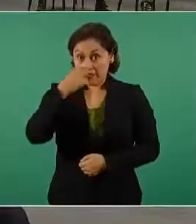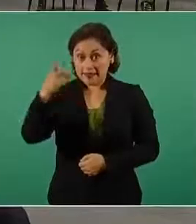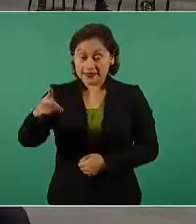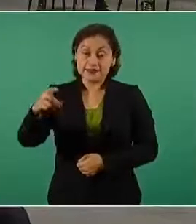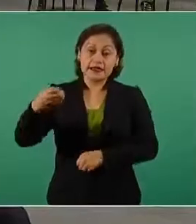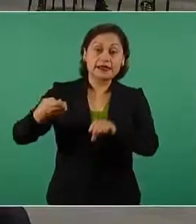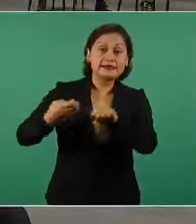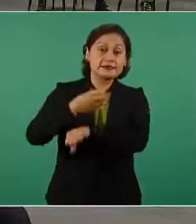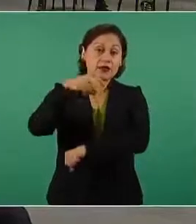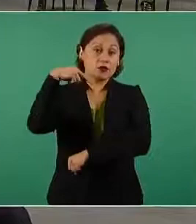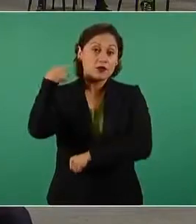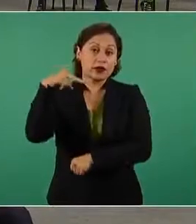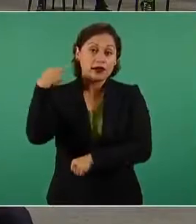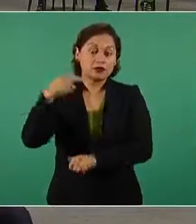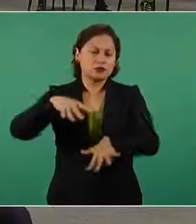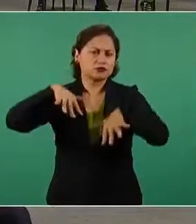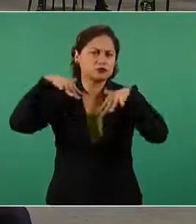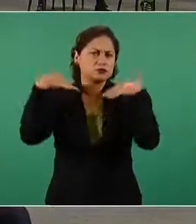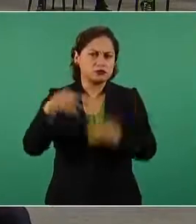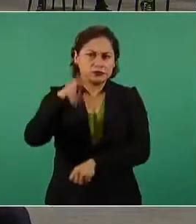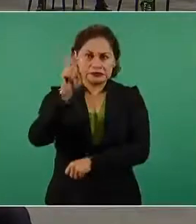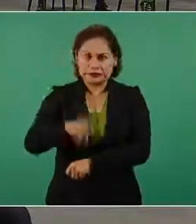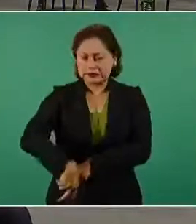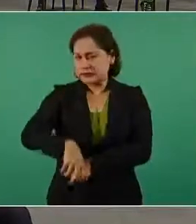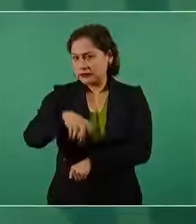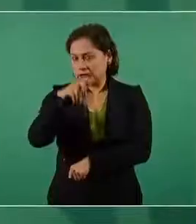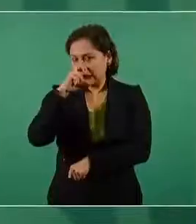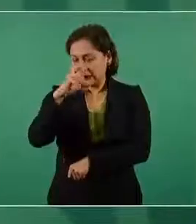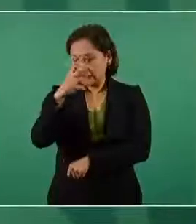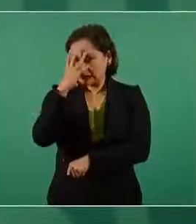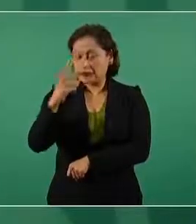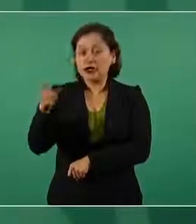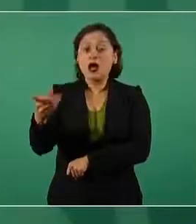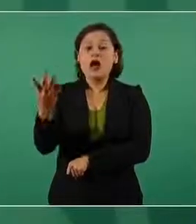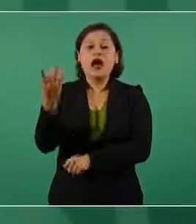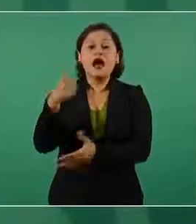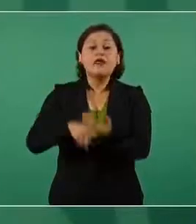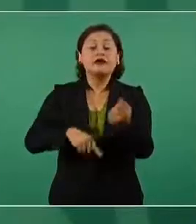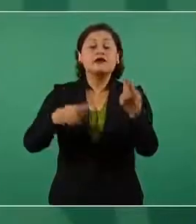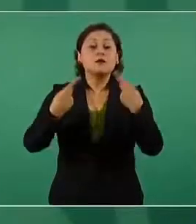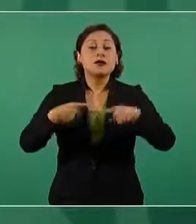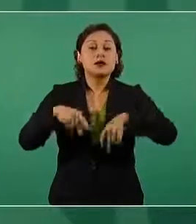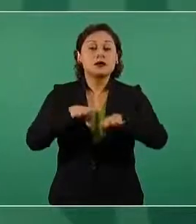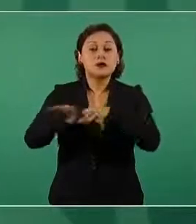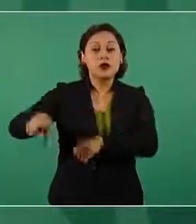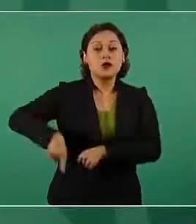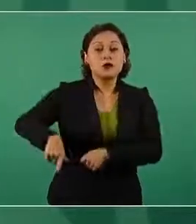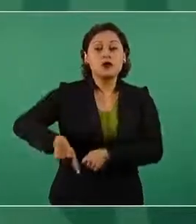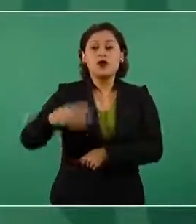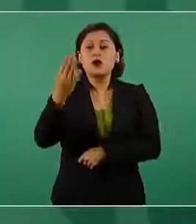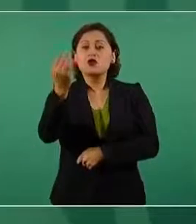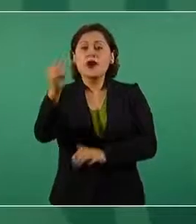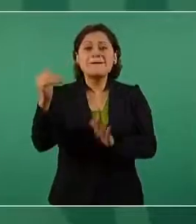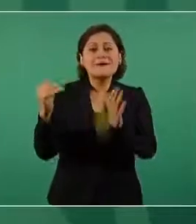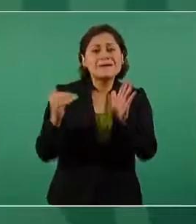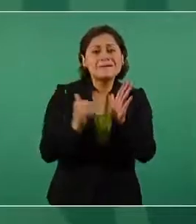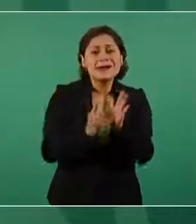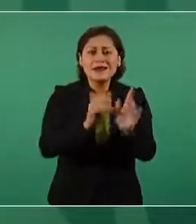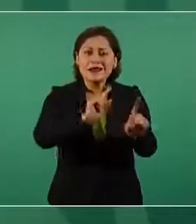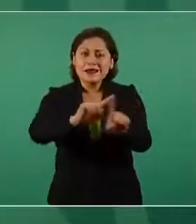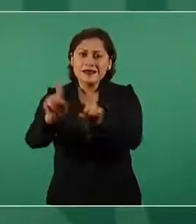Veracruz, verdaderamente inaudito, casi 9,000 servidores públicos en la calle